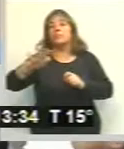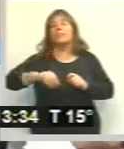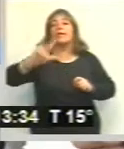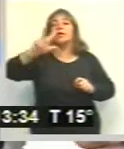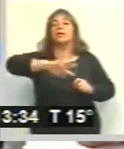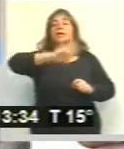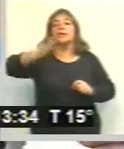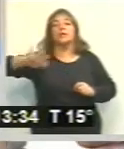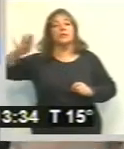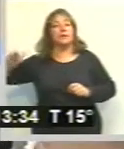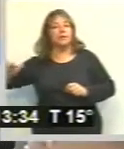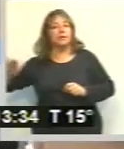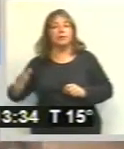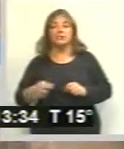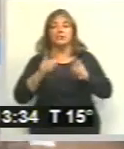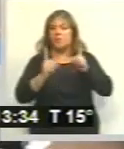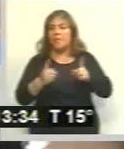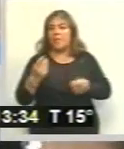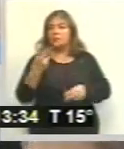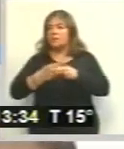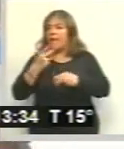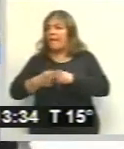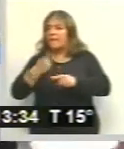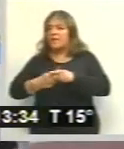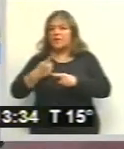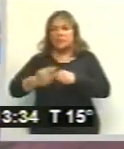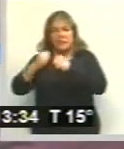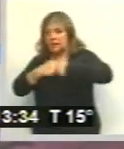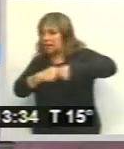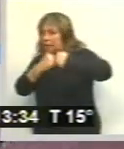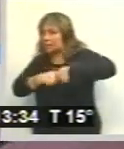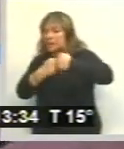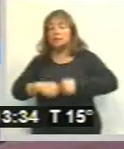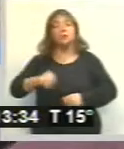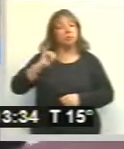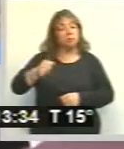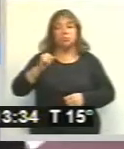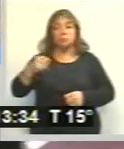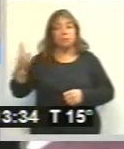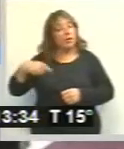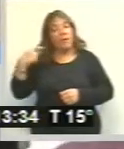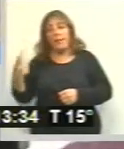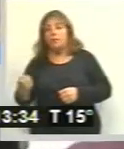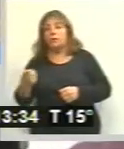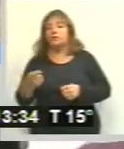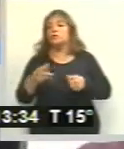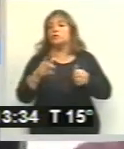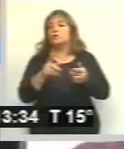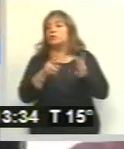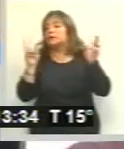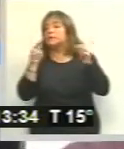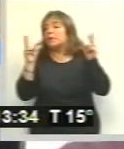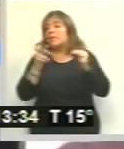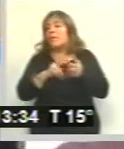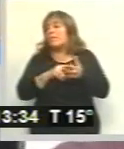Cerritos también se estaba realizando una fiesta clandestina, ¿verdad? Sí, hablamos en esta ocasión de otro tipo contravencional, en este caso